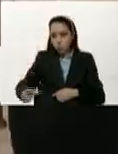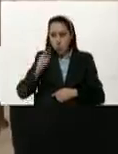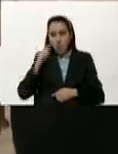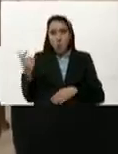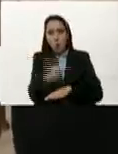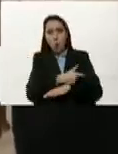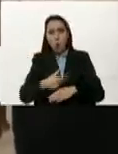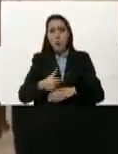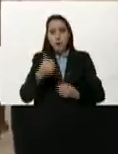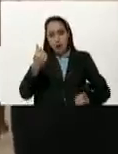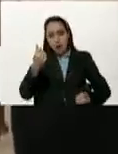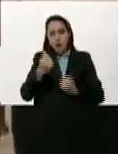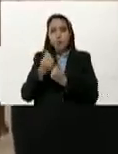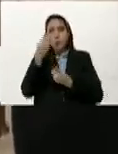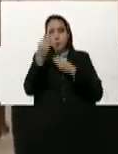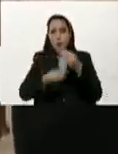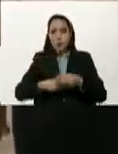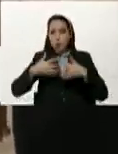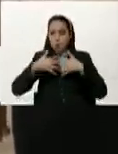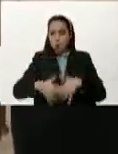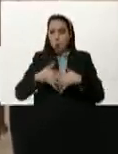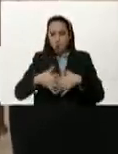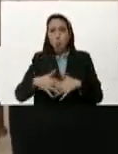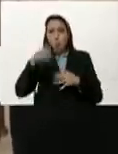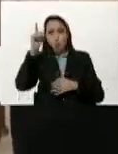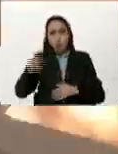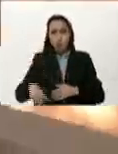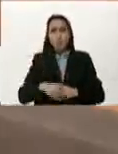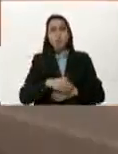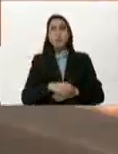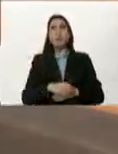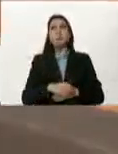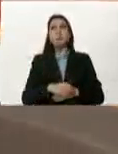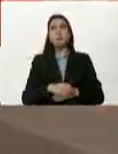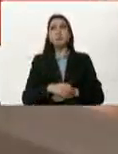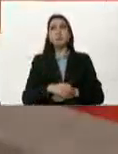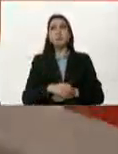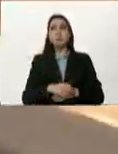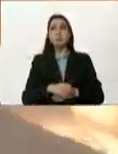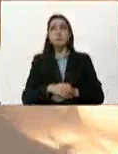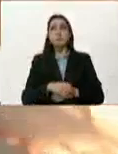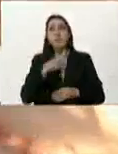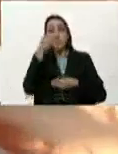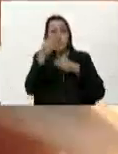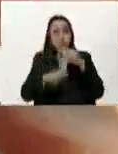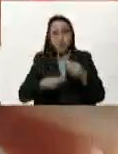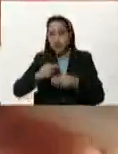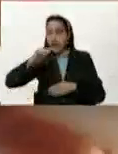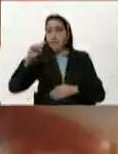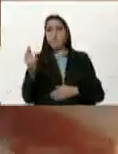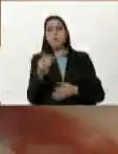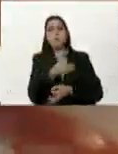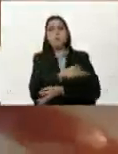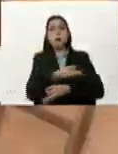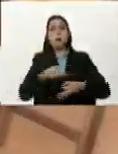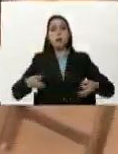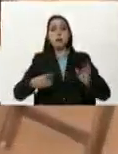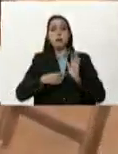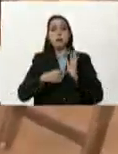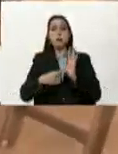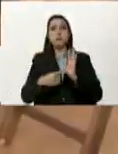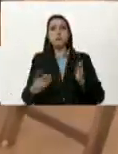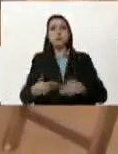compañero encargado de la de las fábricas del matadero una instalación de primera calidad siempre